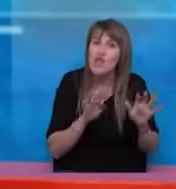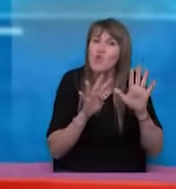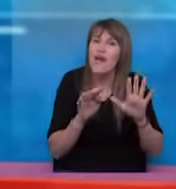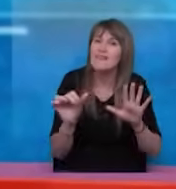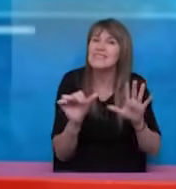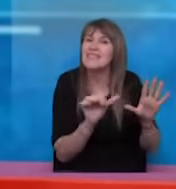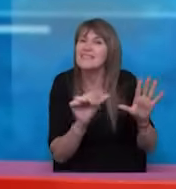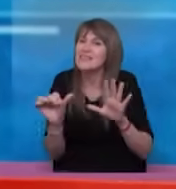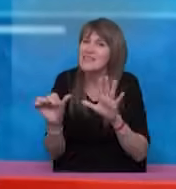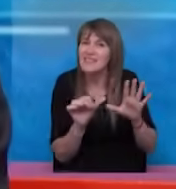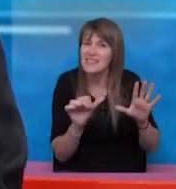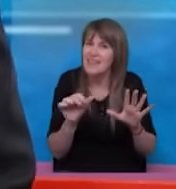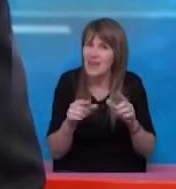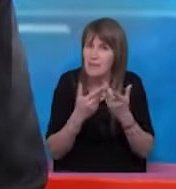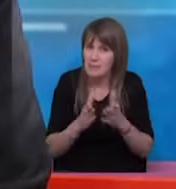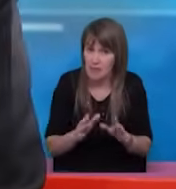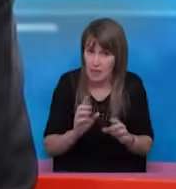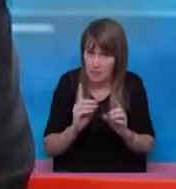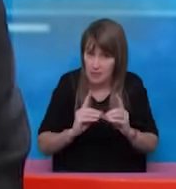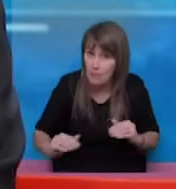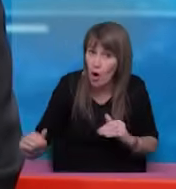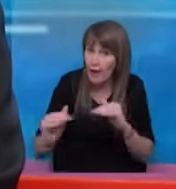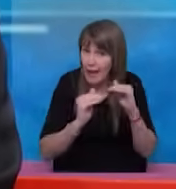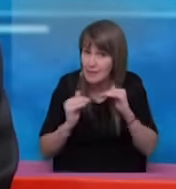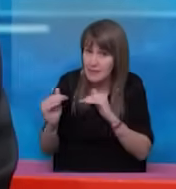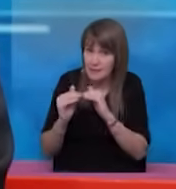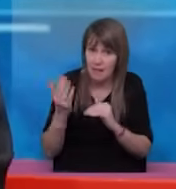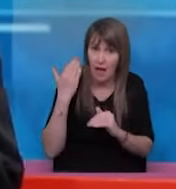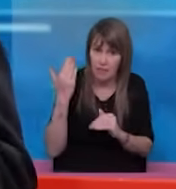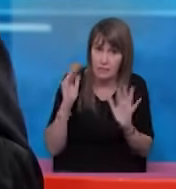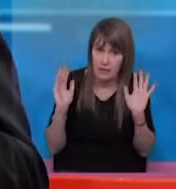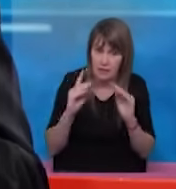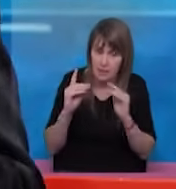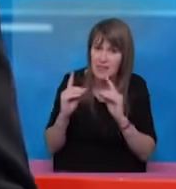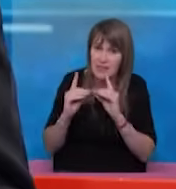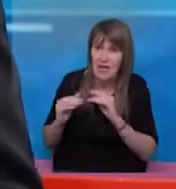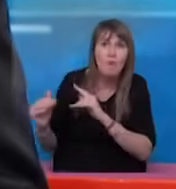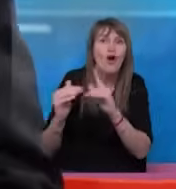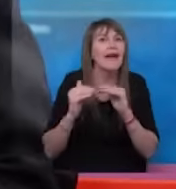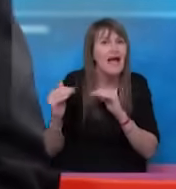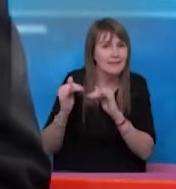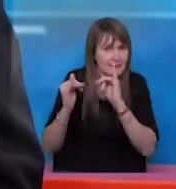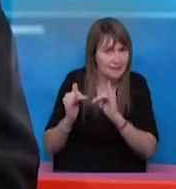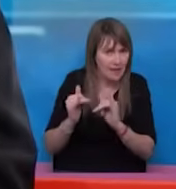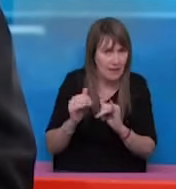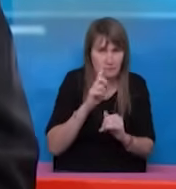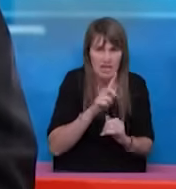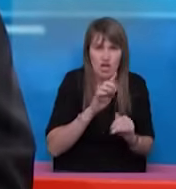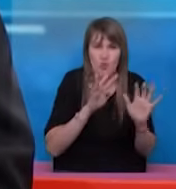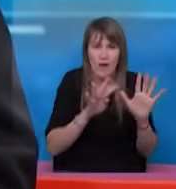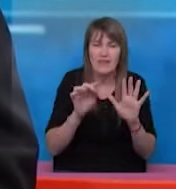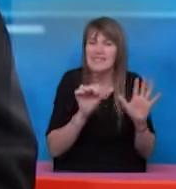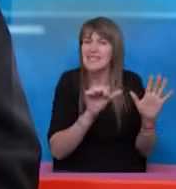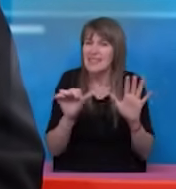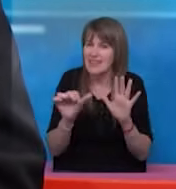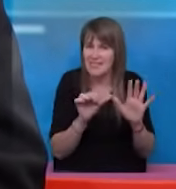1966. Estamos hablando en plena democracia, no debemos descuidar eso, ¿no? Estamos hablando que eso ocurrió en plena democracia, no es un dato